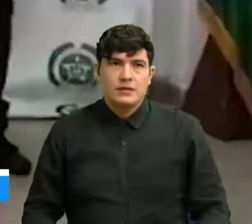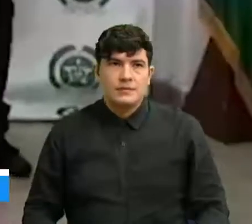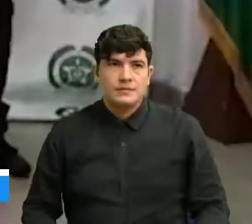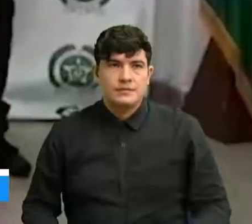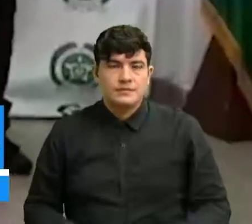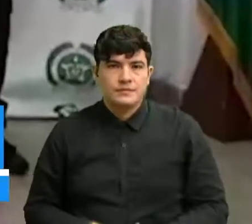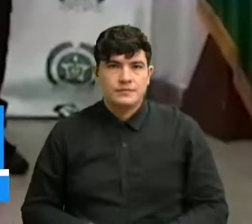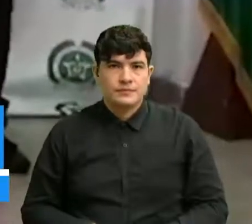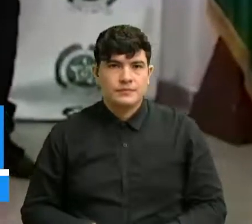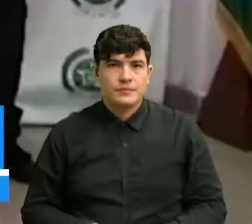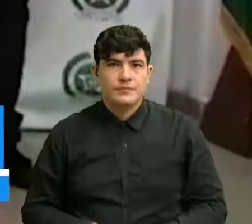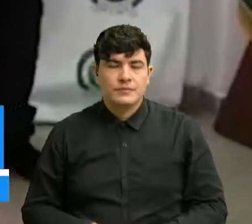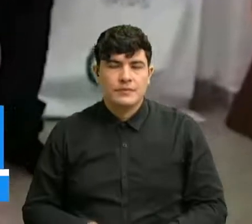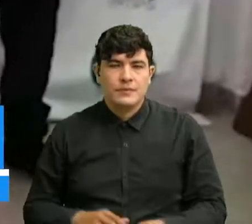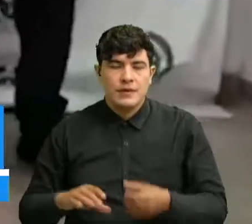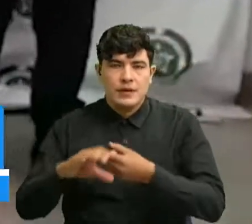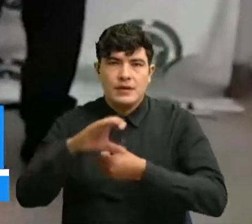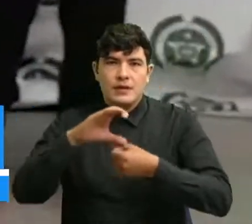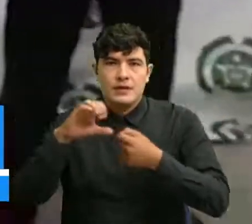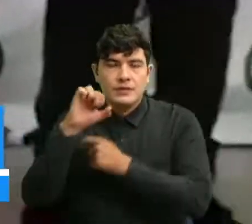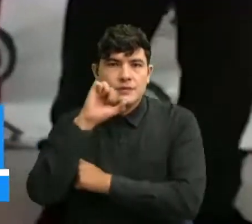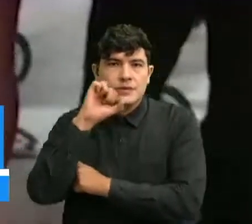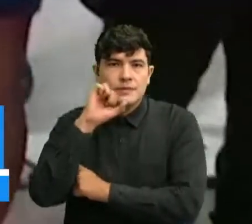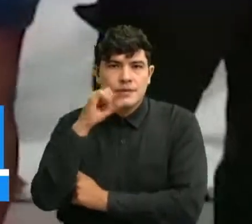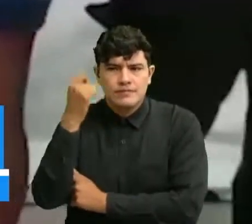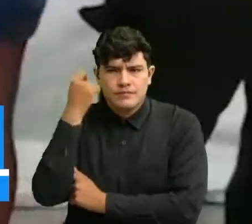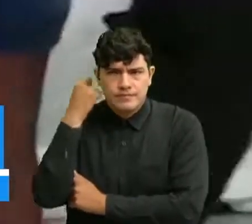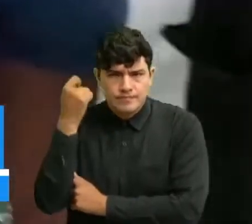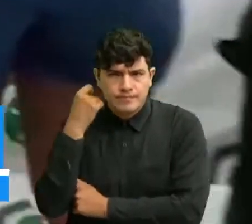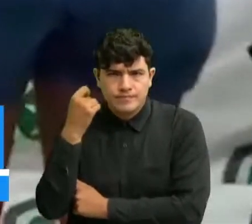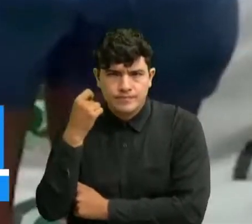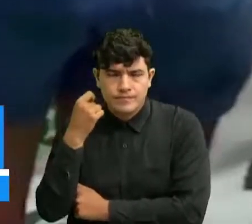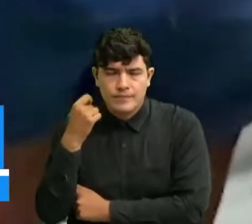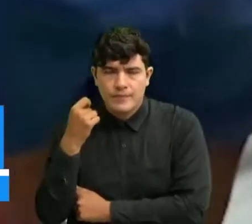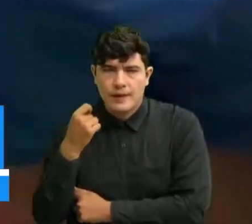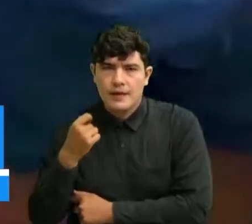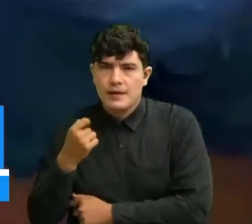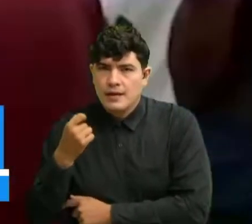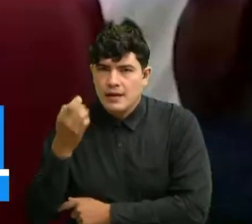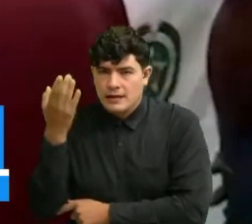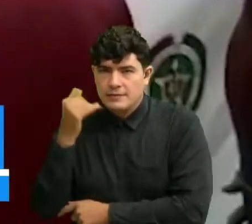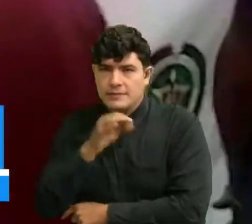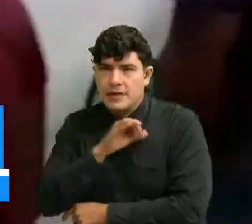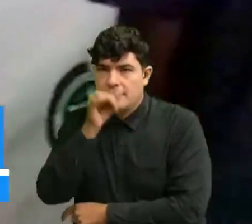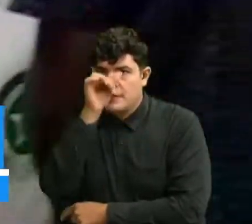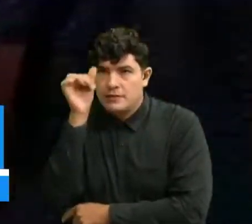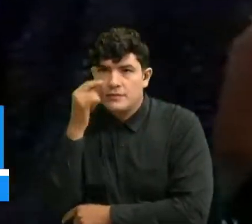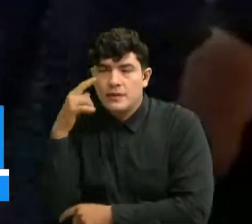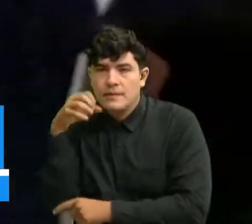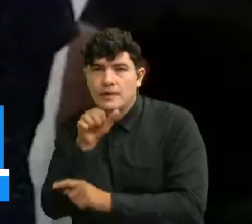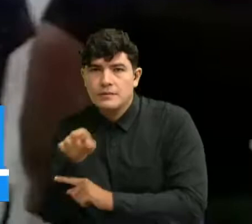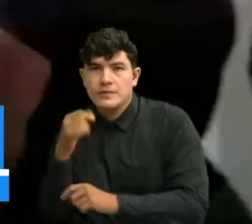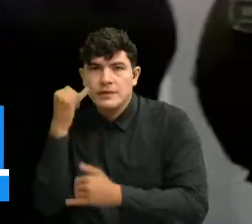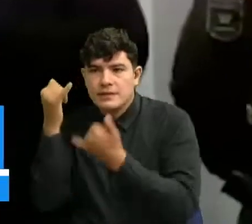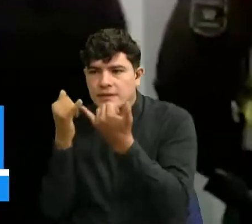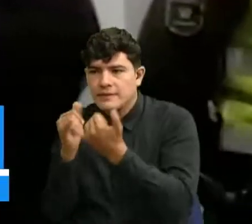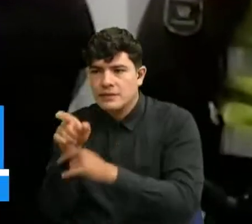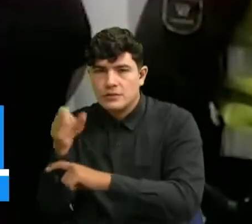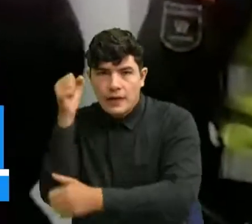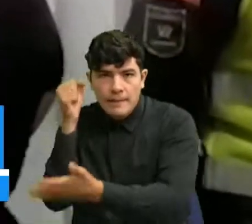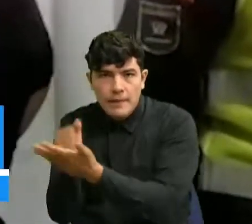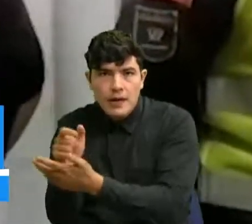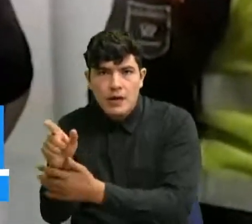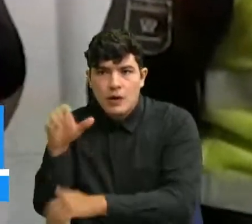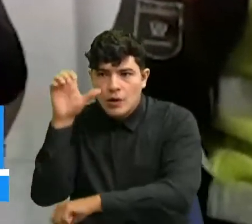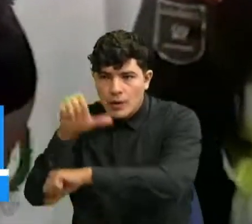Barranca Bermeja durante el fin de semana se logra la captura de varias personas por delitos como homicidio, hurto, tráfico, fabricación o porte